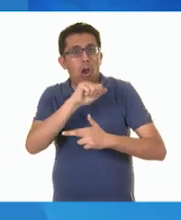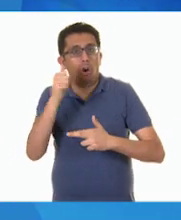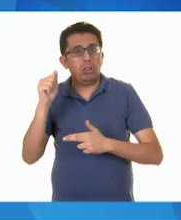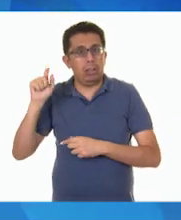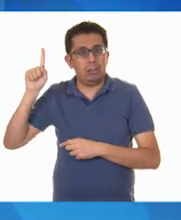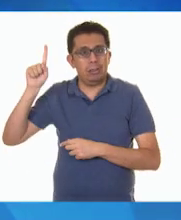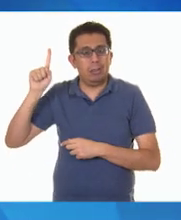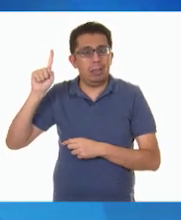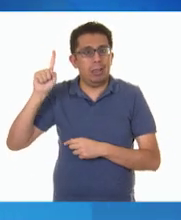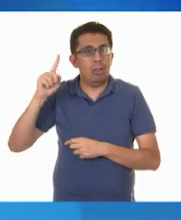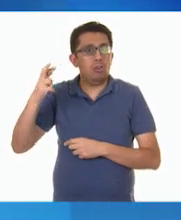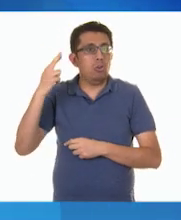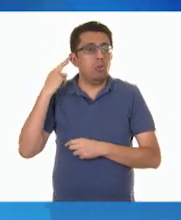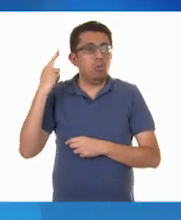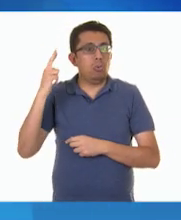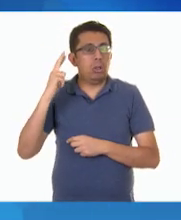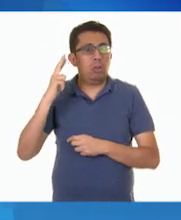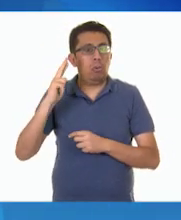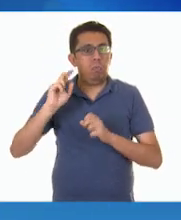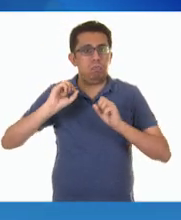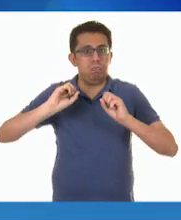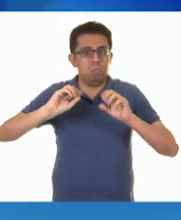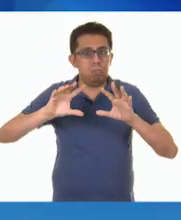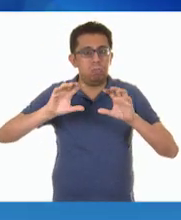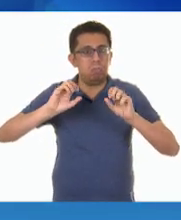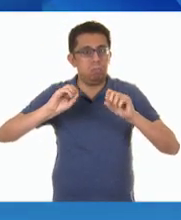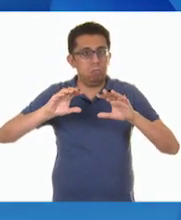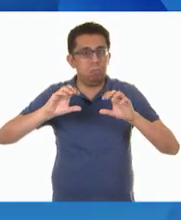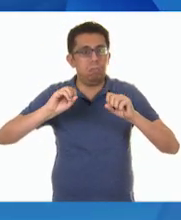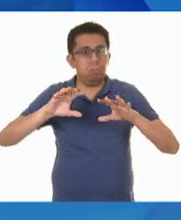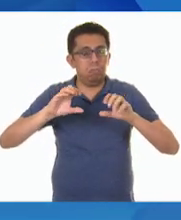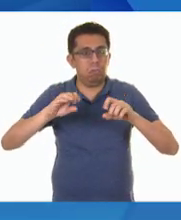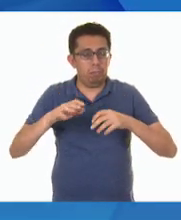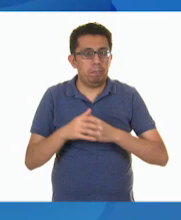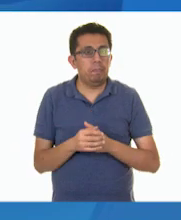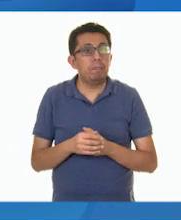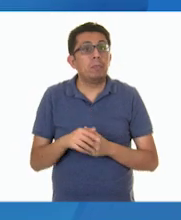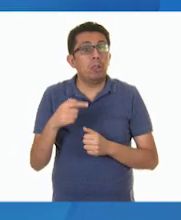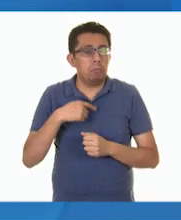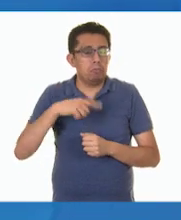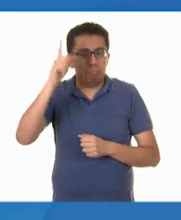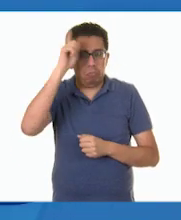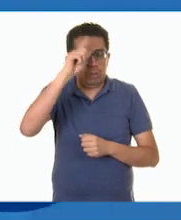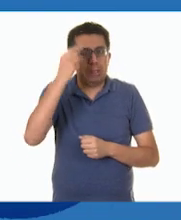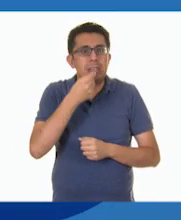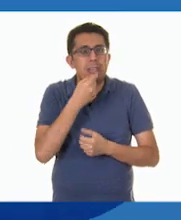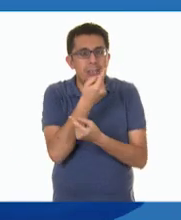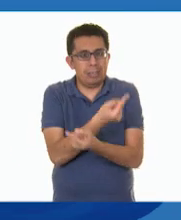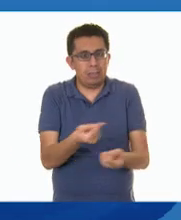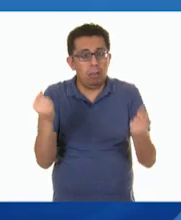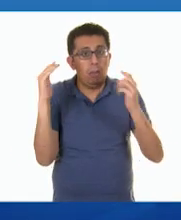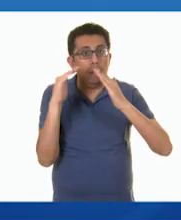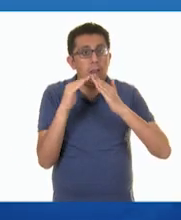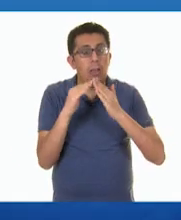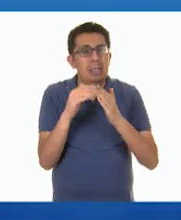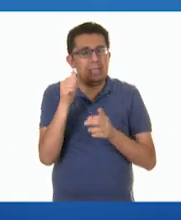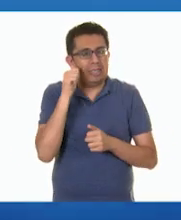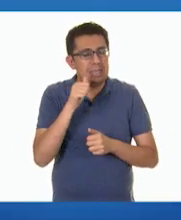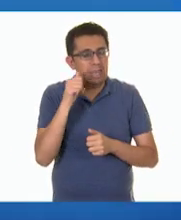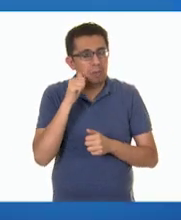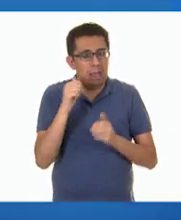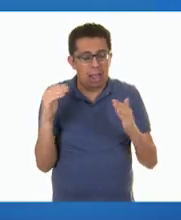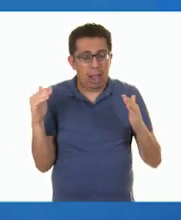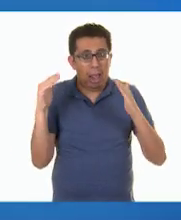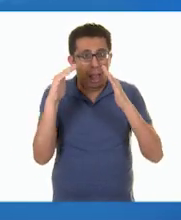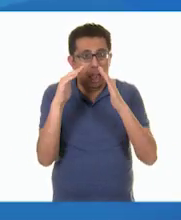básicamente lo que necesitas: micrófonos, cables, consola y bocinas. Yo lo que les recomiendo a los niños en casa es que siempre pongan mucha atención